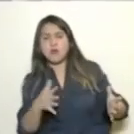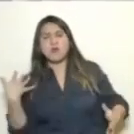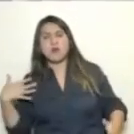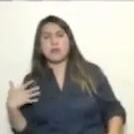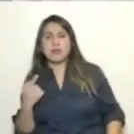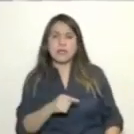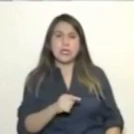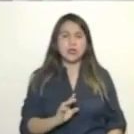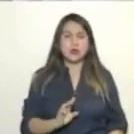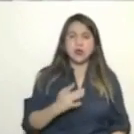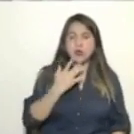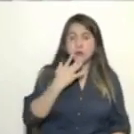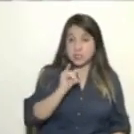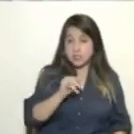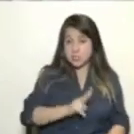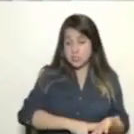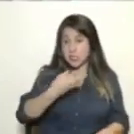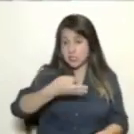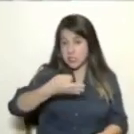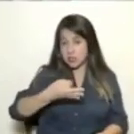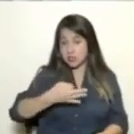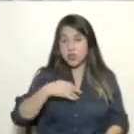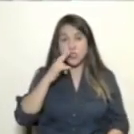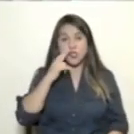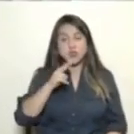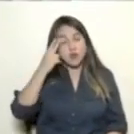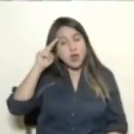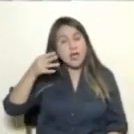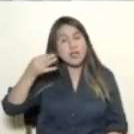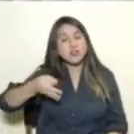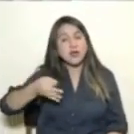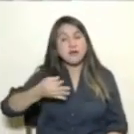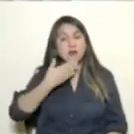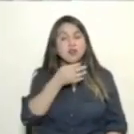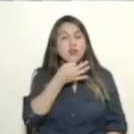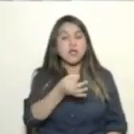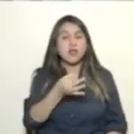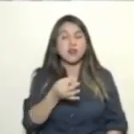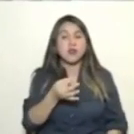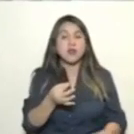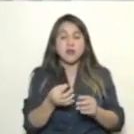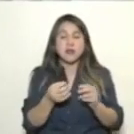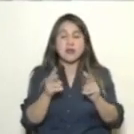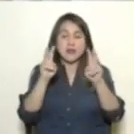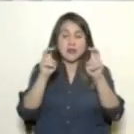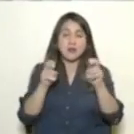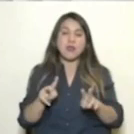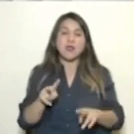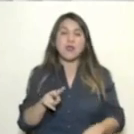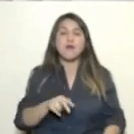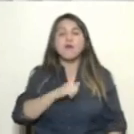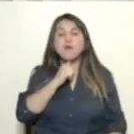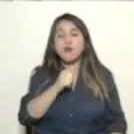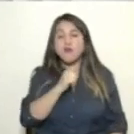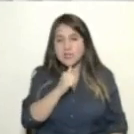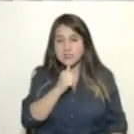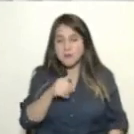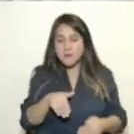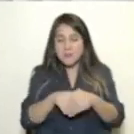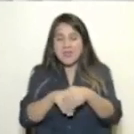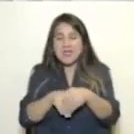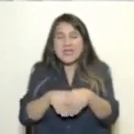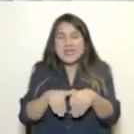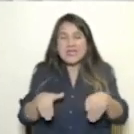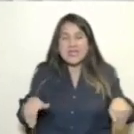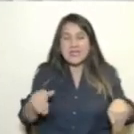esto. Porque sí, es cierto, me parecía razonable cuando dijeron la línea de pobreza. Pero también, dado